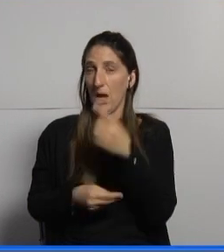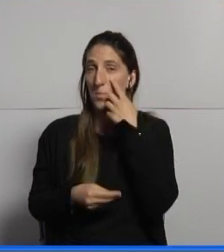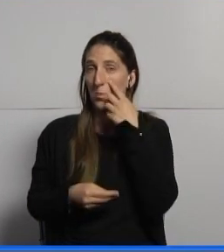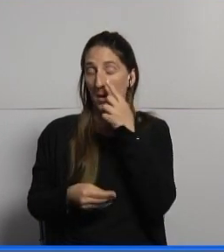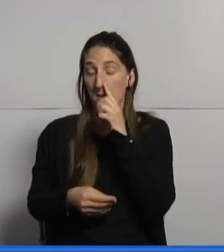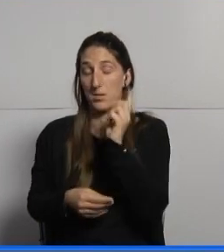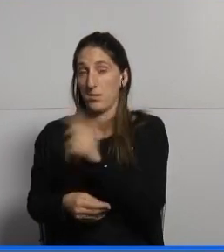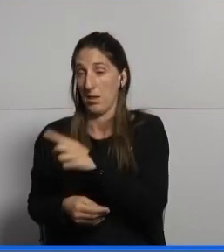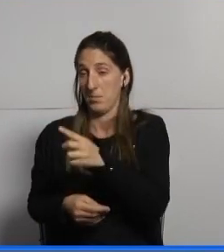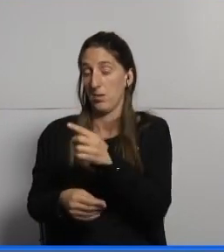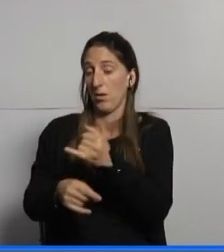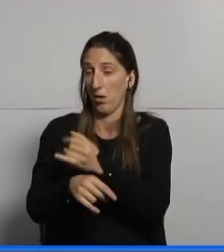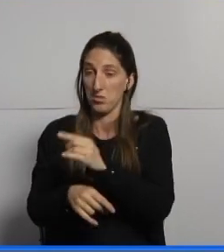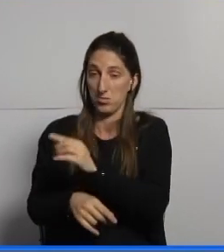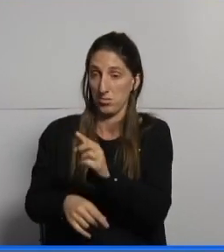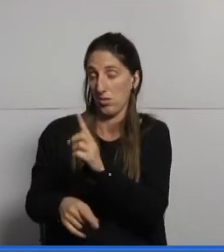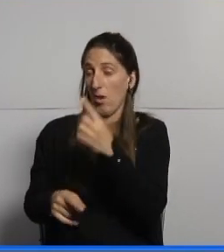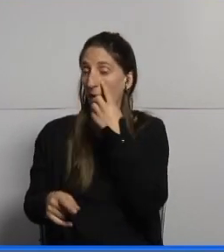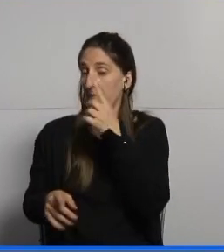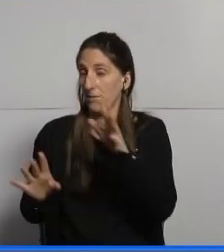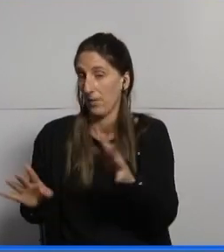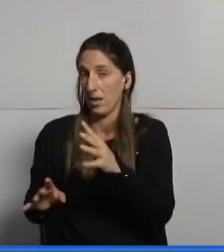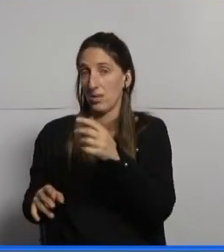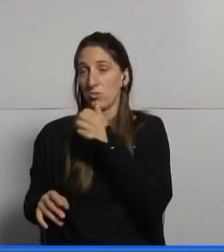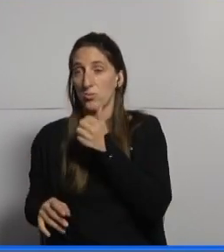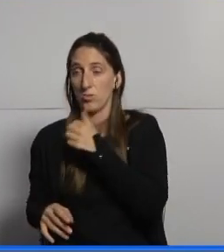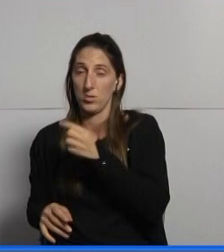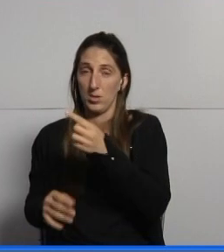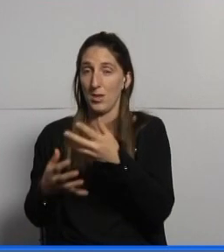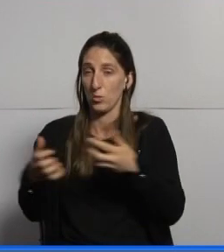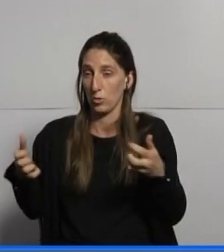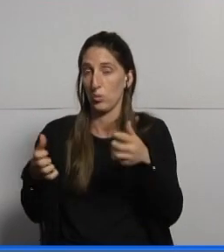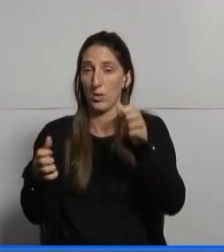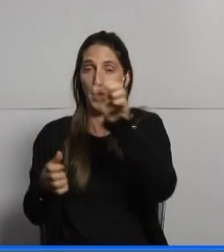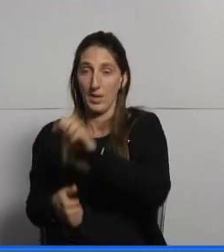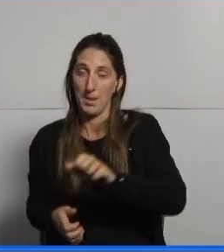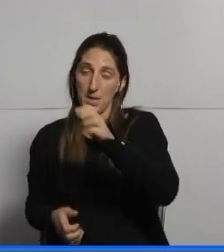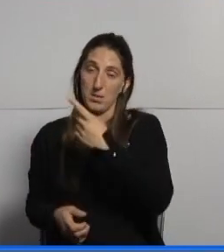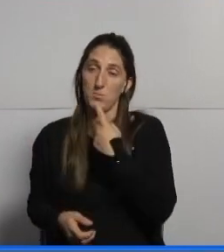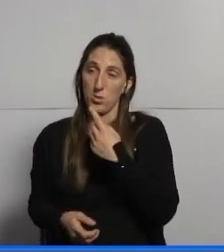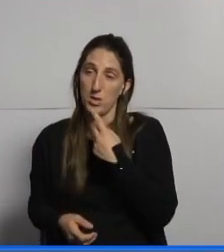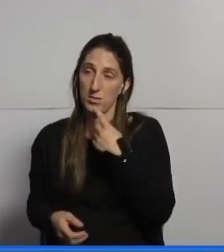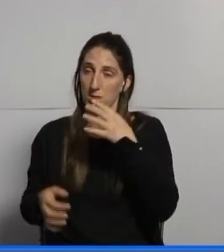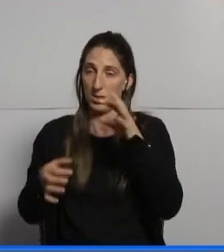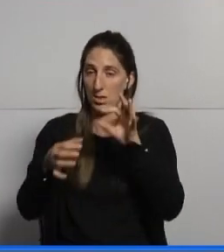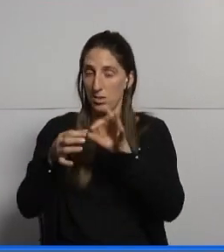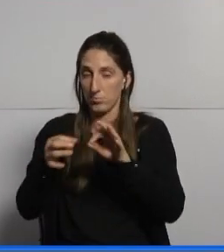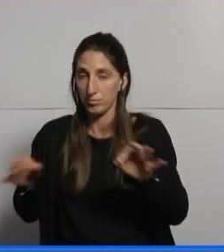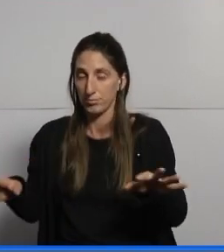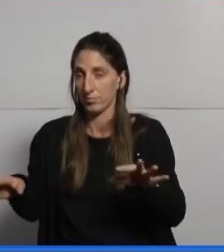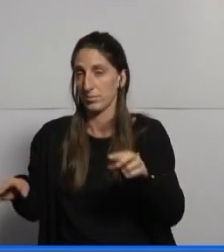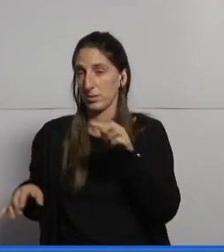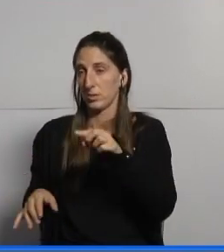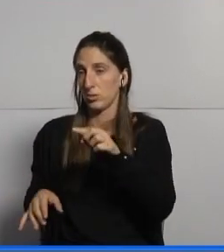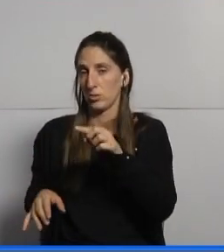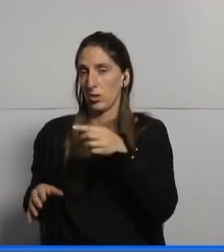rápido y iteran sobre eso. Están muy atados a la estructura organizacional de la empresa, a las políticas, a los hilos, no trascienden.